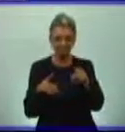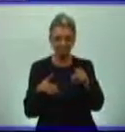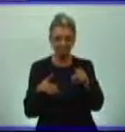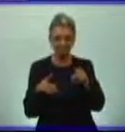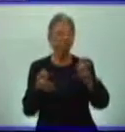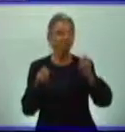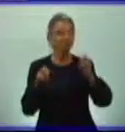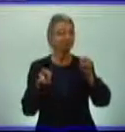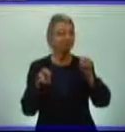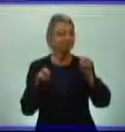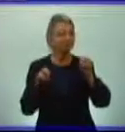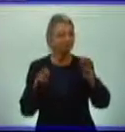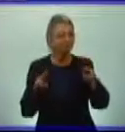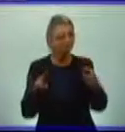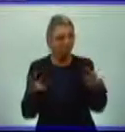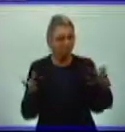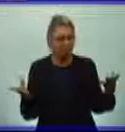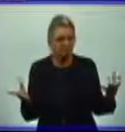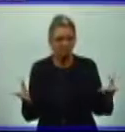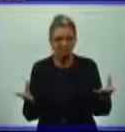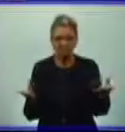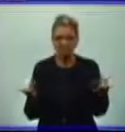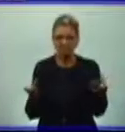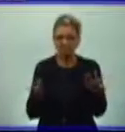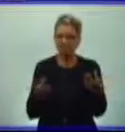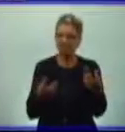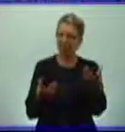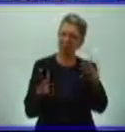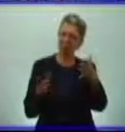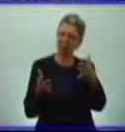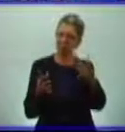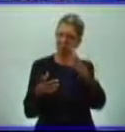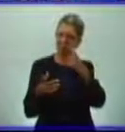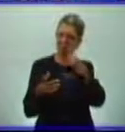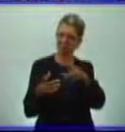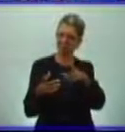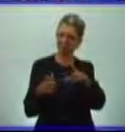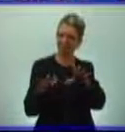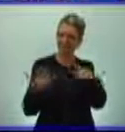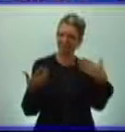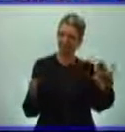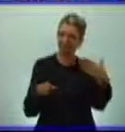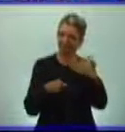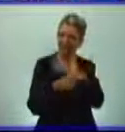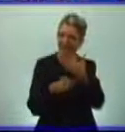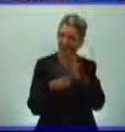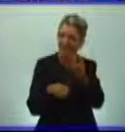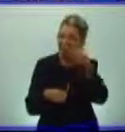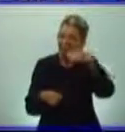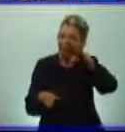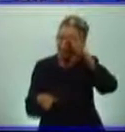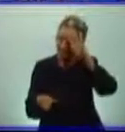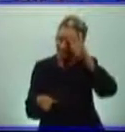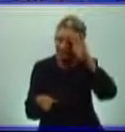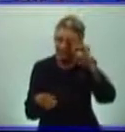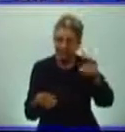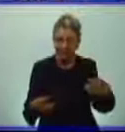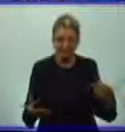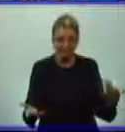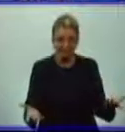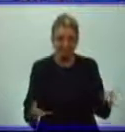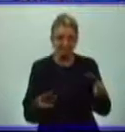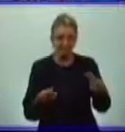parques. Casi finalizando nuestro viaje, llegamos a la provincia Santiago de Cuba, ciudad